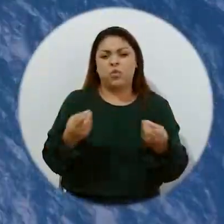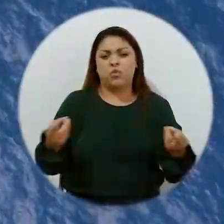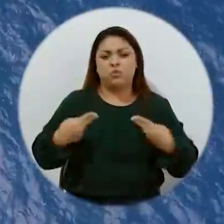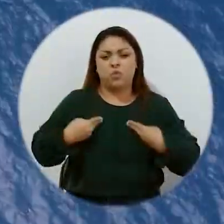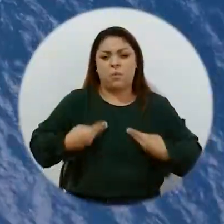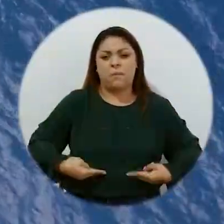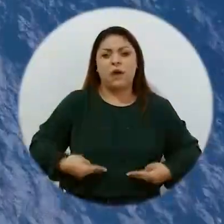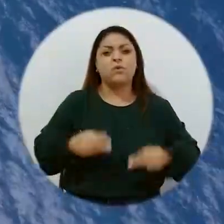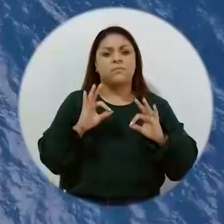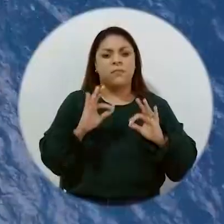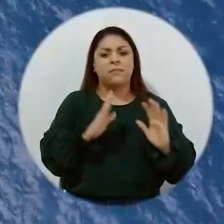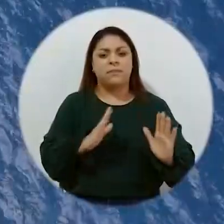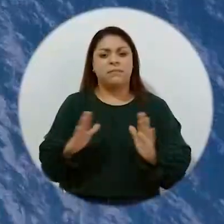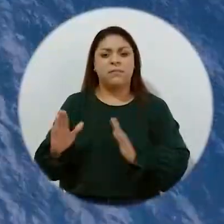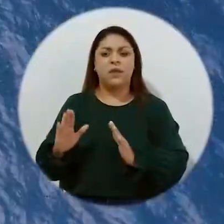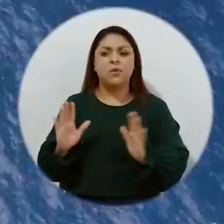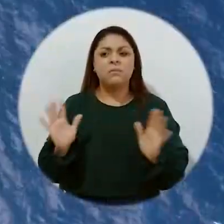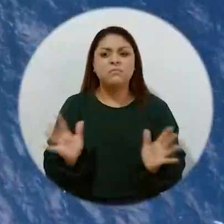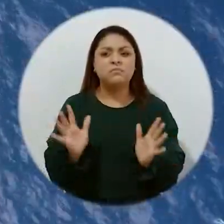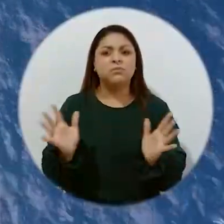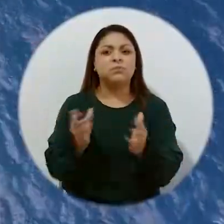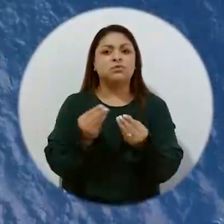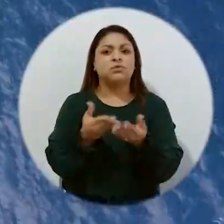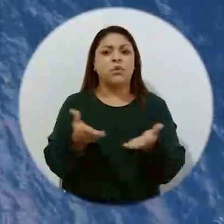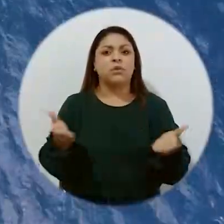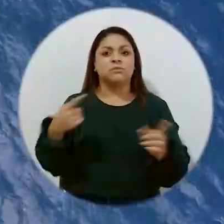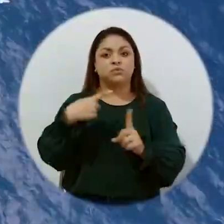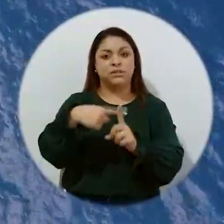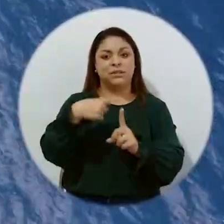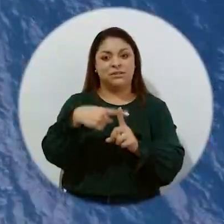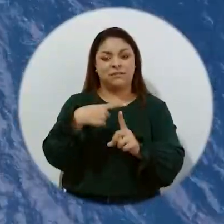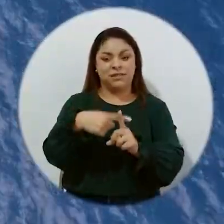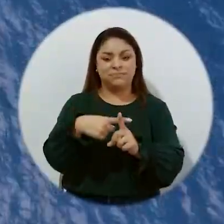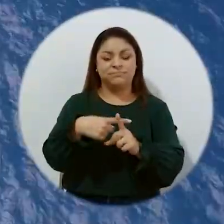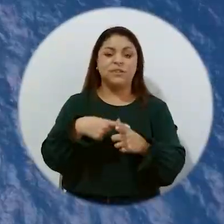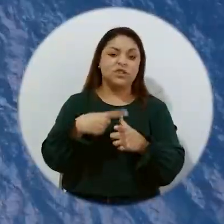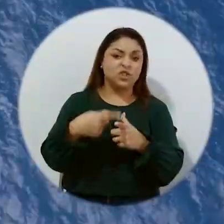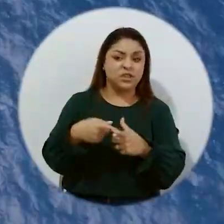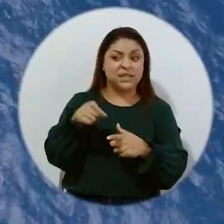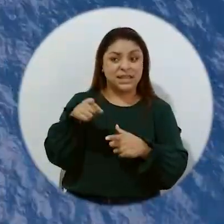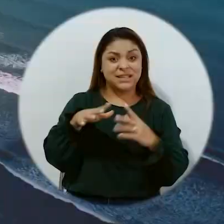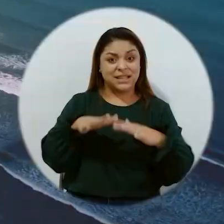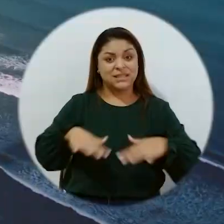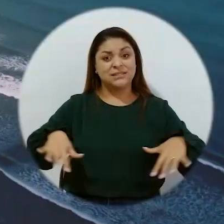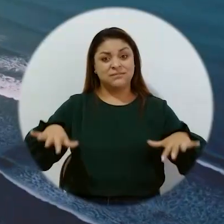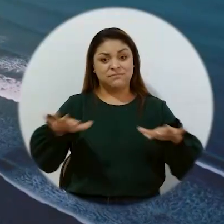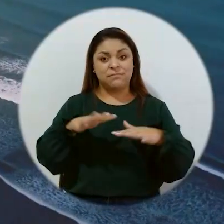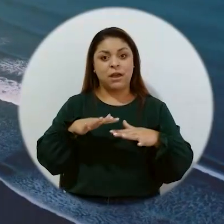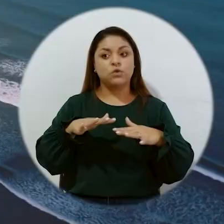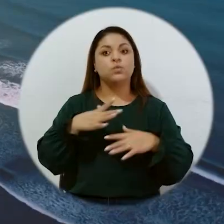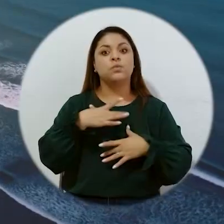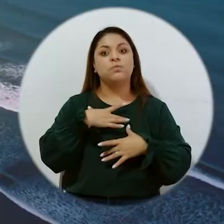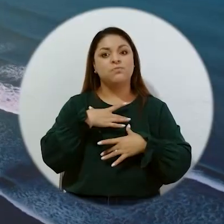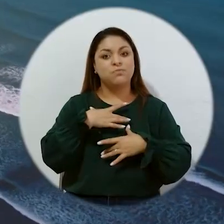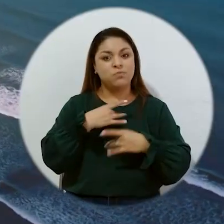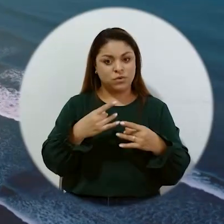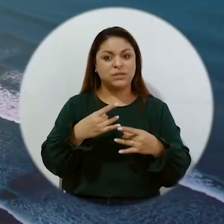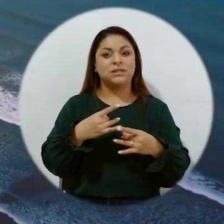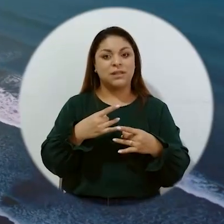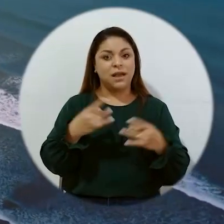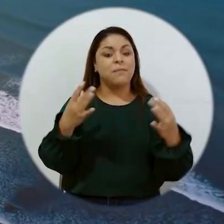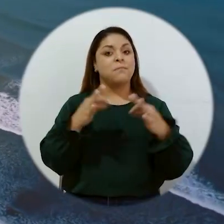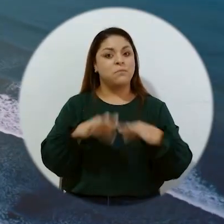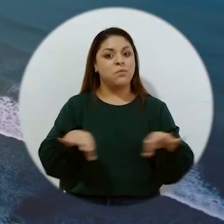bien preparado y que está impulsando muchas cosas positivas. Entonces, será un espacio